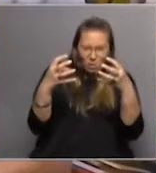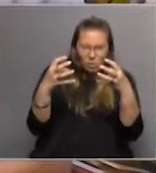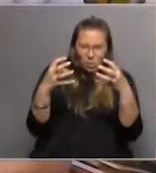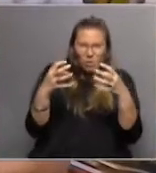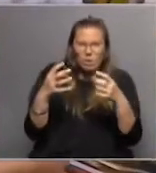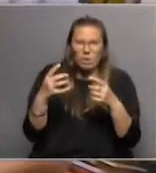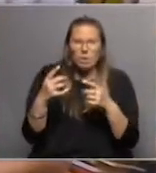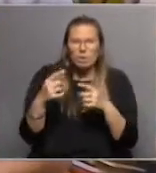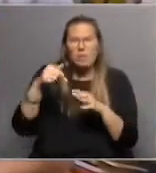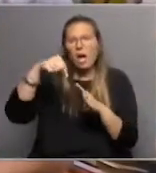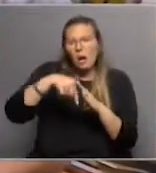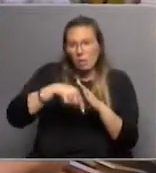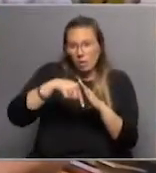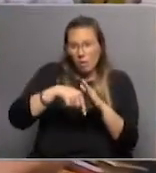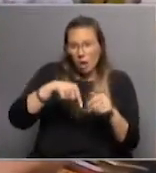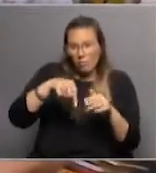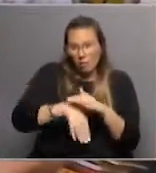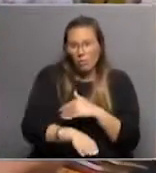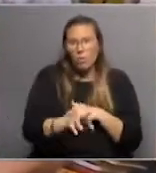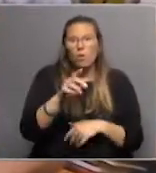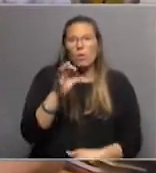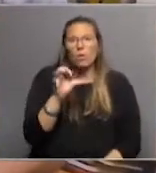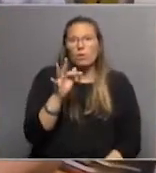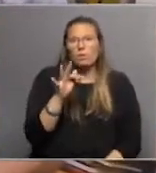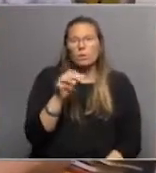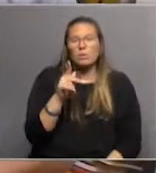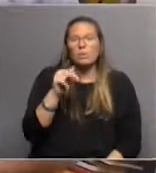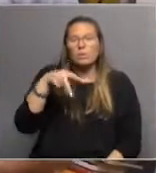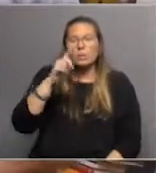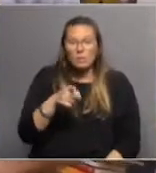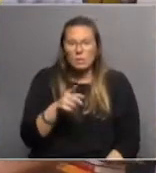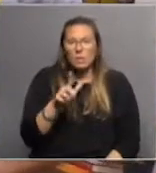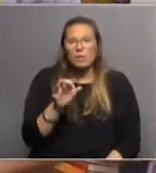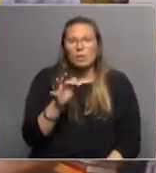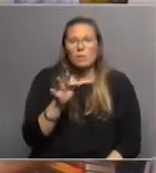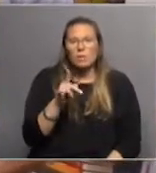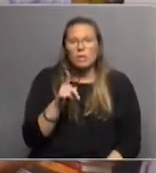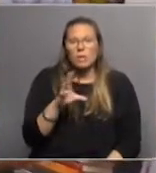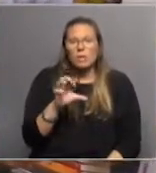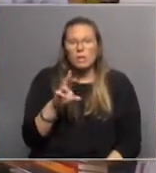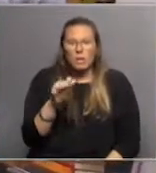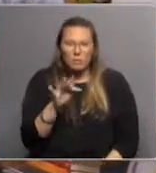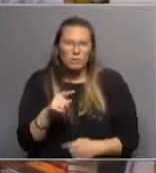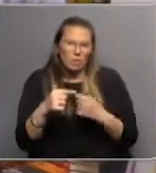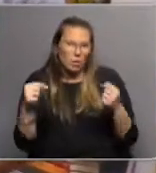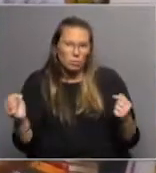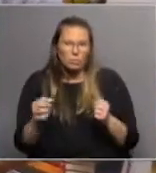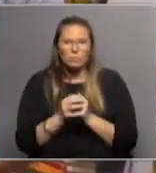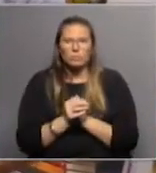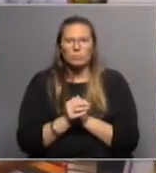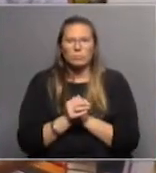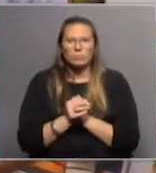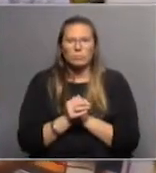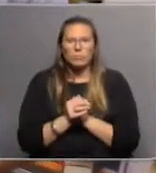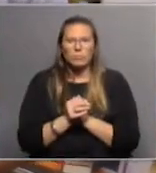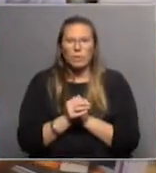guiamos para abajo, que está ese género. O Stephen King, Lovecraft, etc.